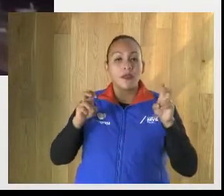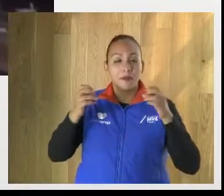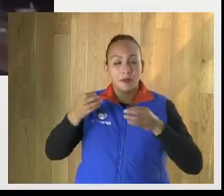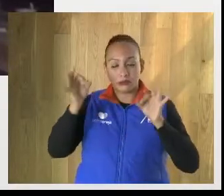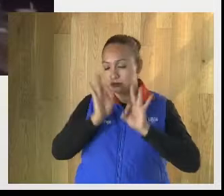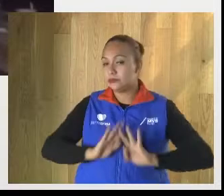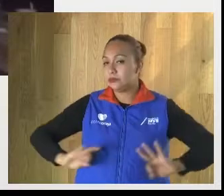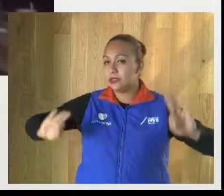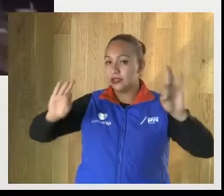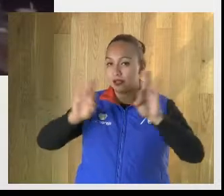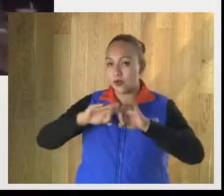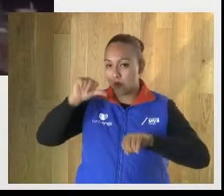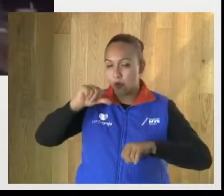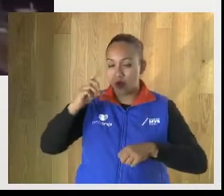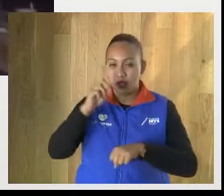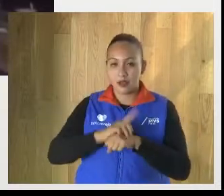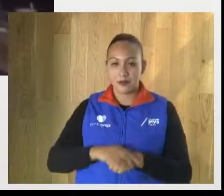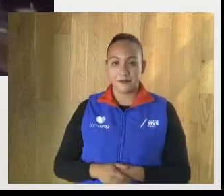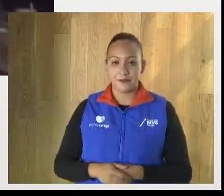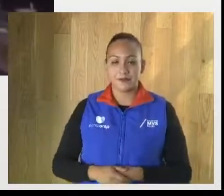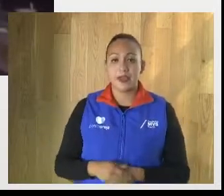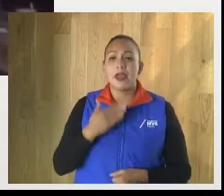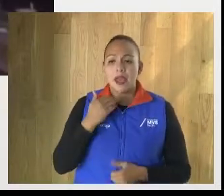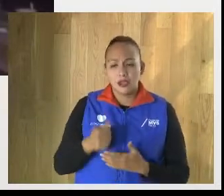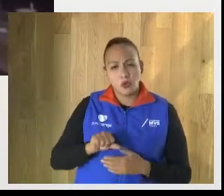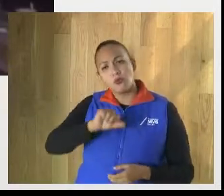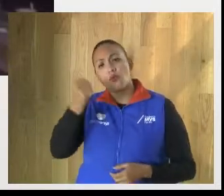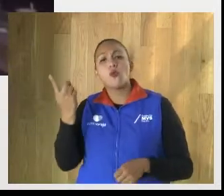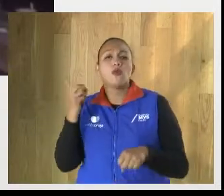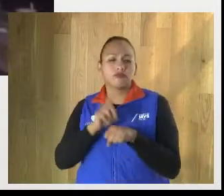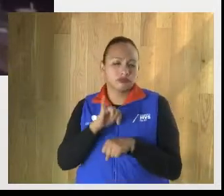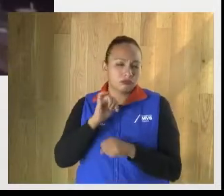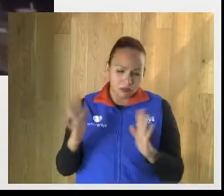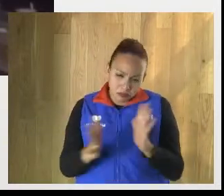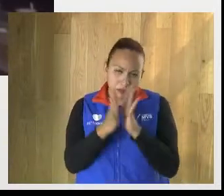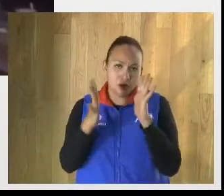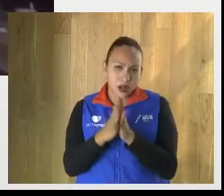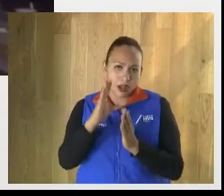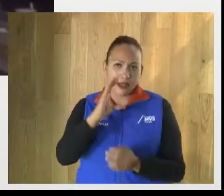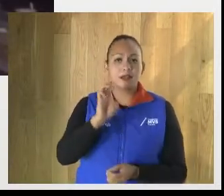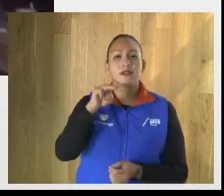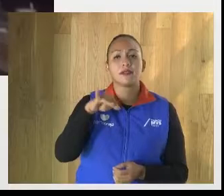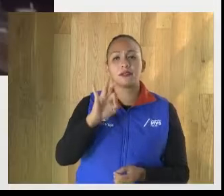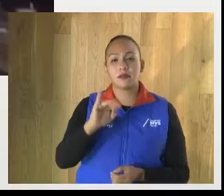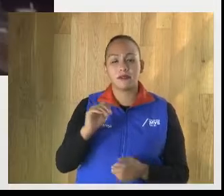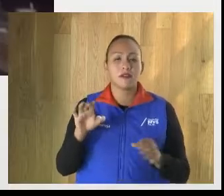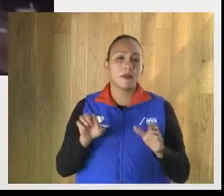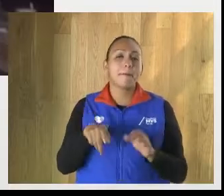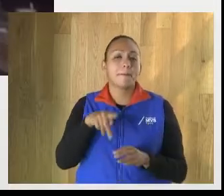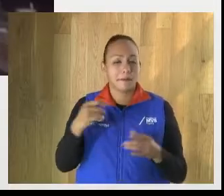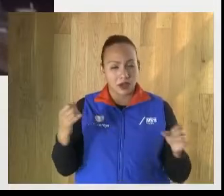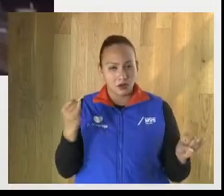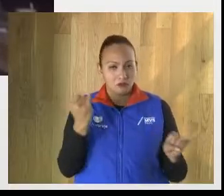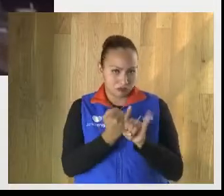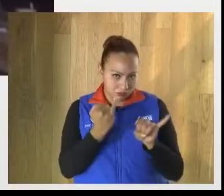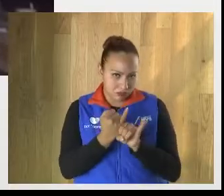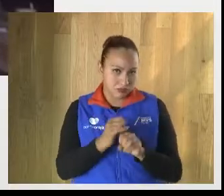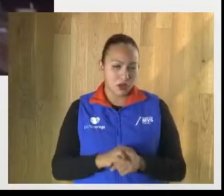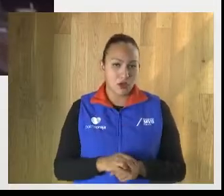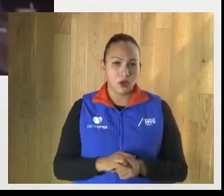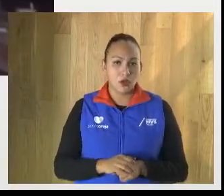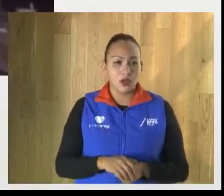tenido la oportunidad de estar en más ocasiones en el CEMEFI, tanto presencialmente como online en el CEMEFI